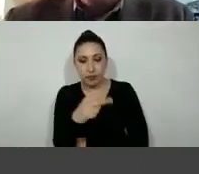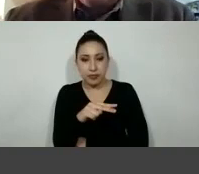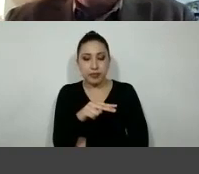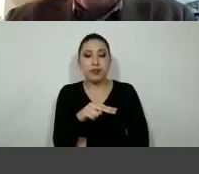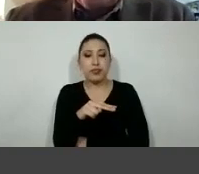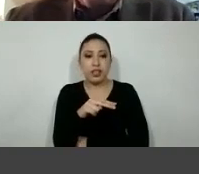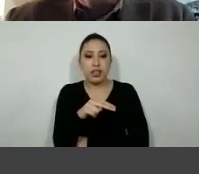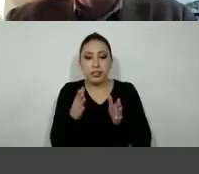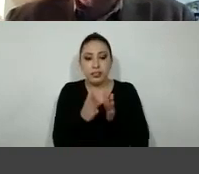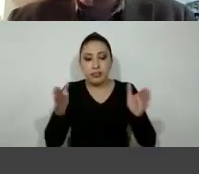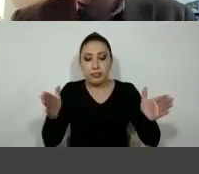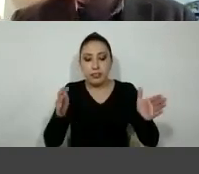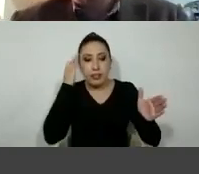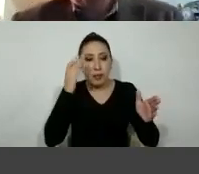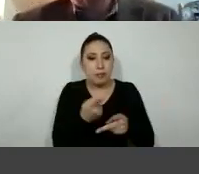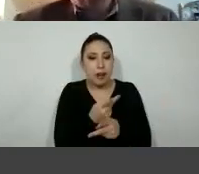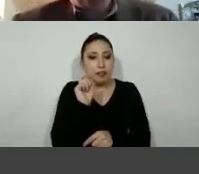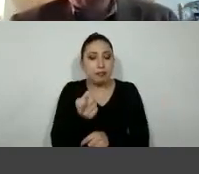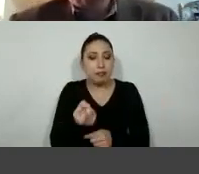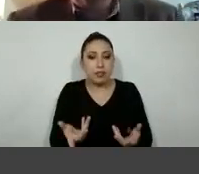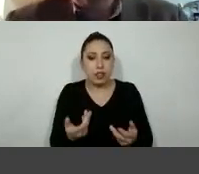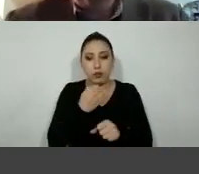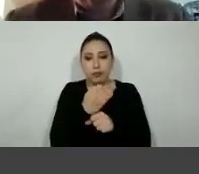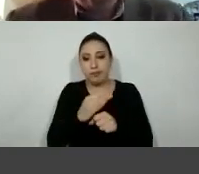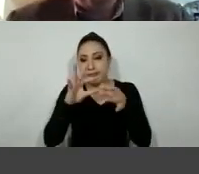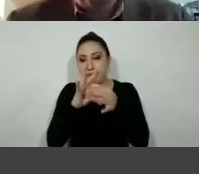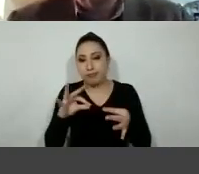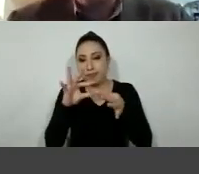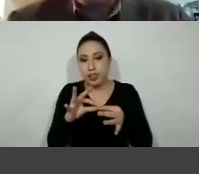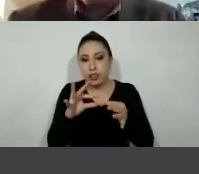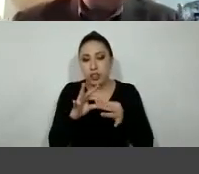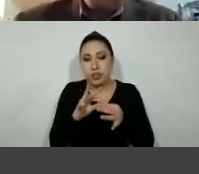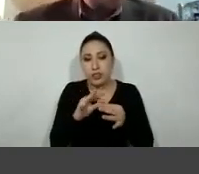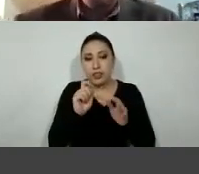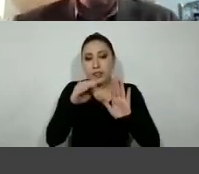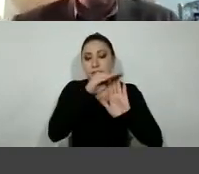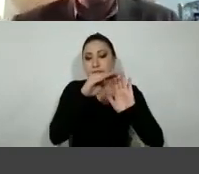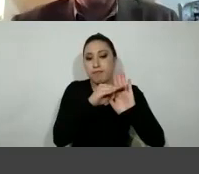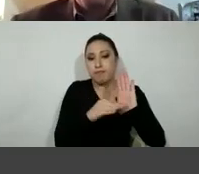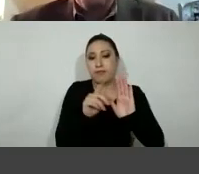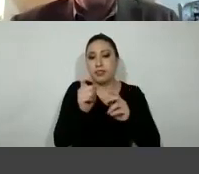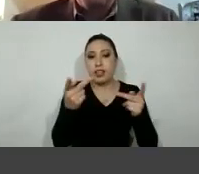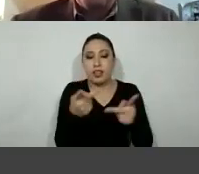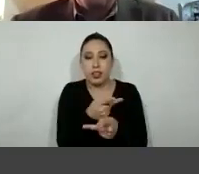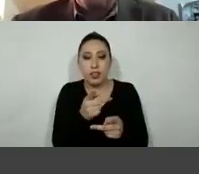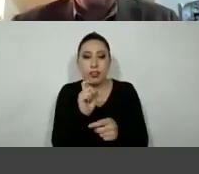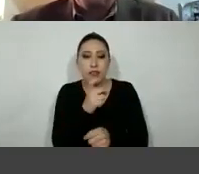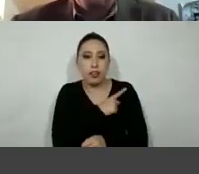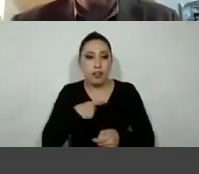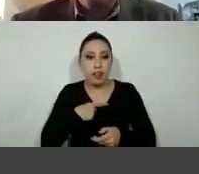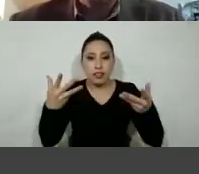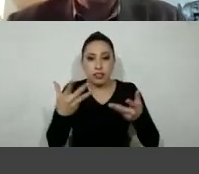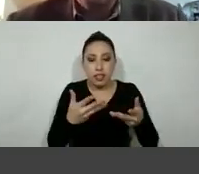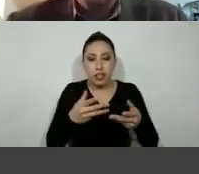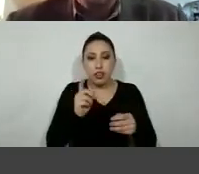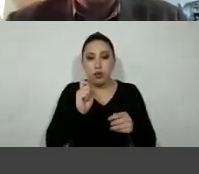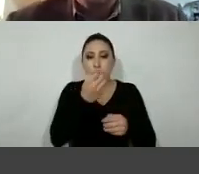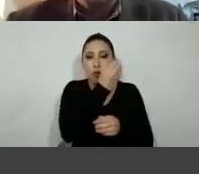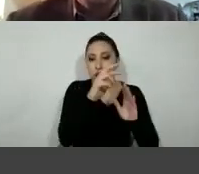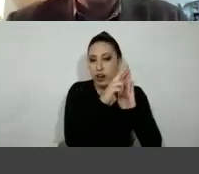Y voy a explicar un poco, pues, ese proceso, cómo es en el papel y luego cómo es también en la vida real y cuáles